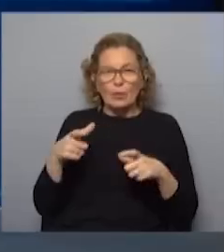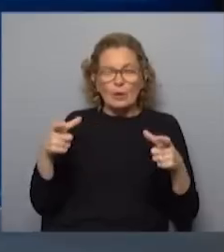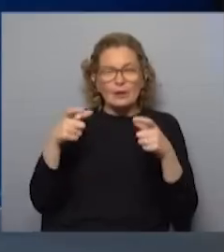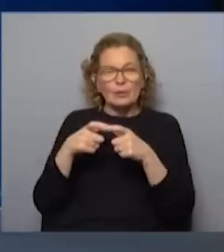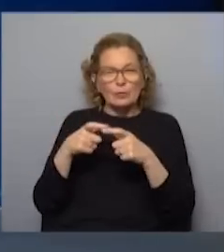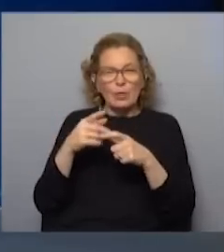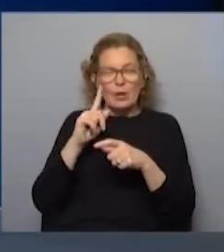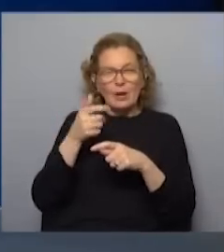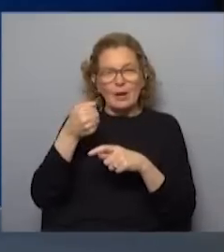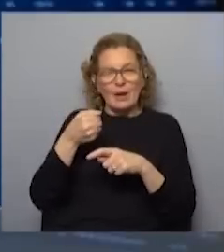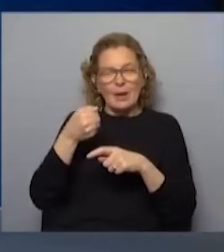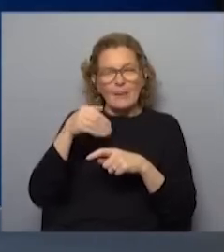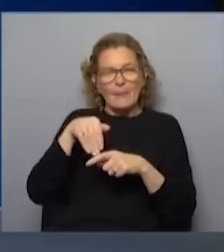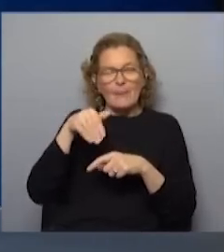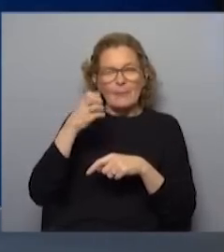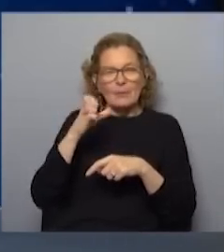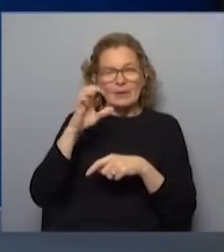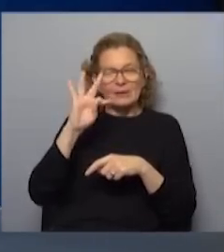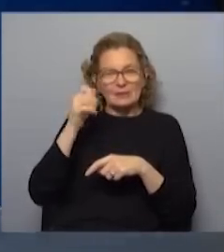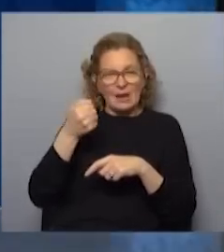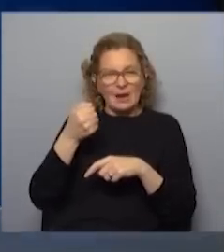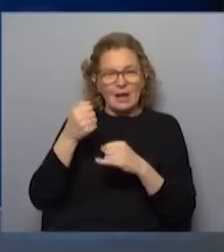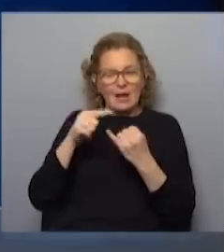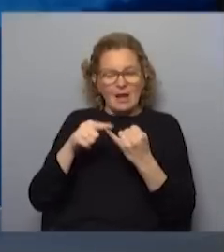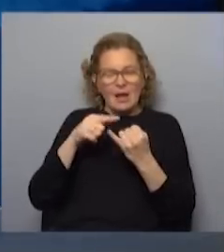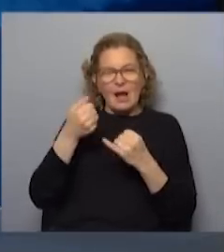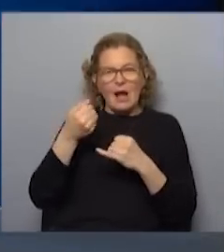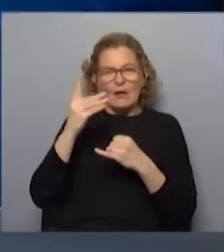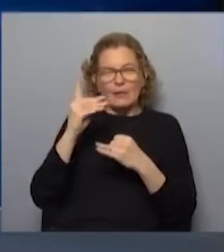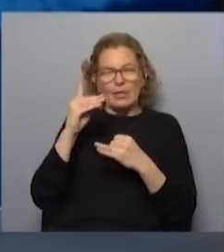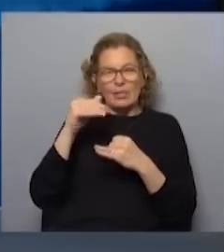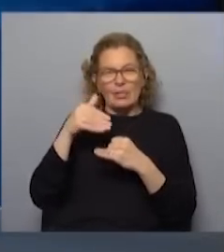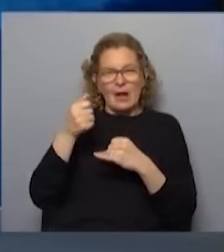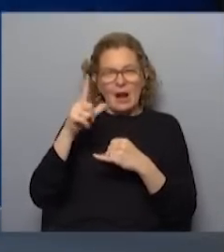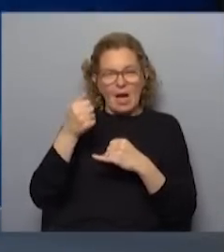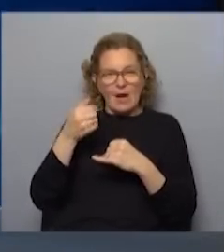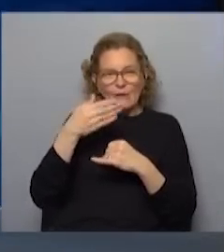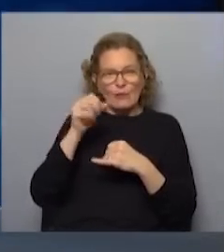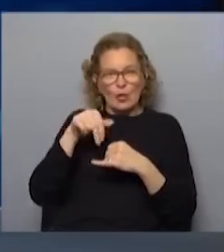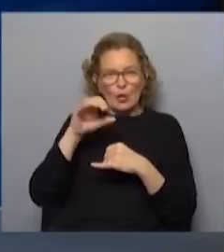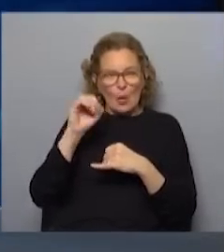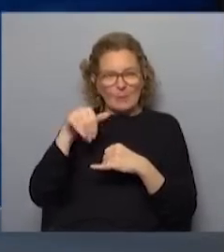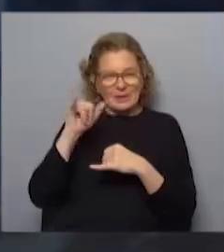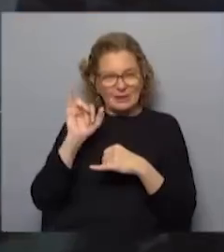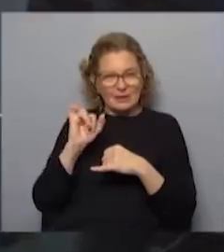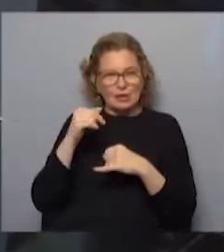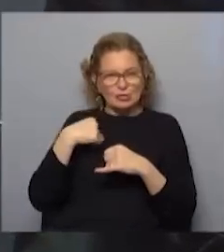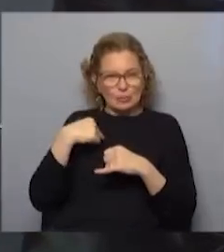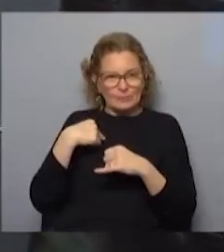gambeta Marcelo abdala bonomi y yo para